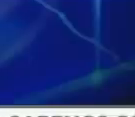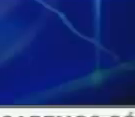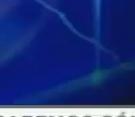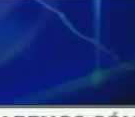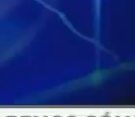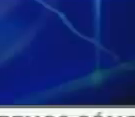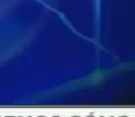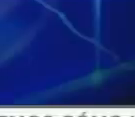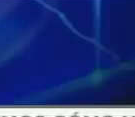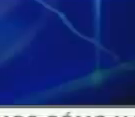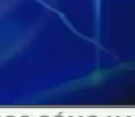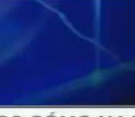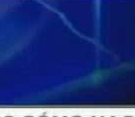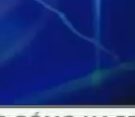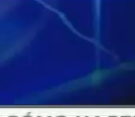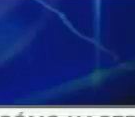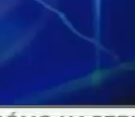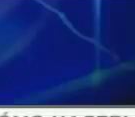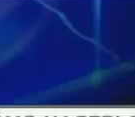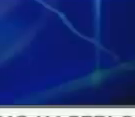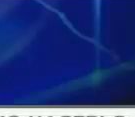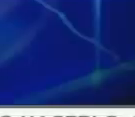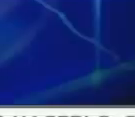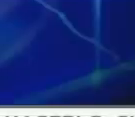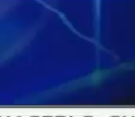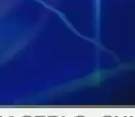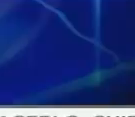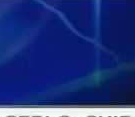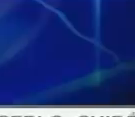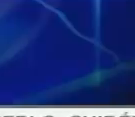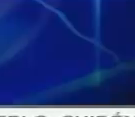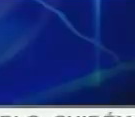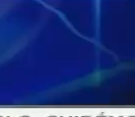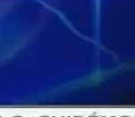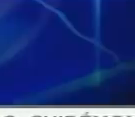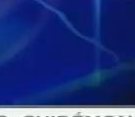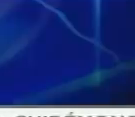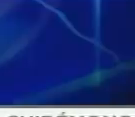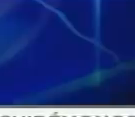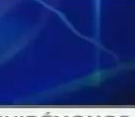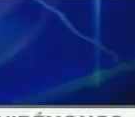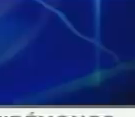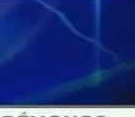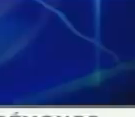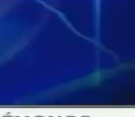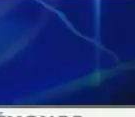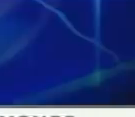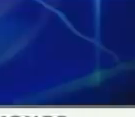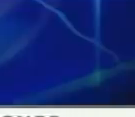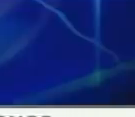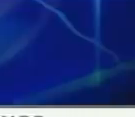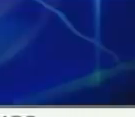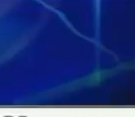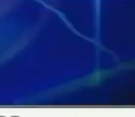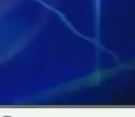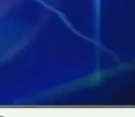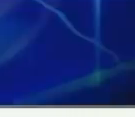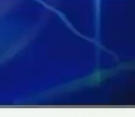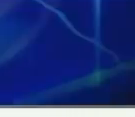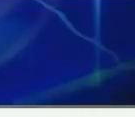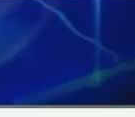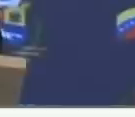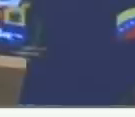gentil. Pronto se pueda nuestro personal formar con las últimas tecnologías y avanzar en este